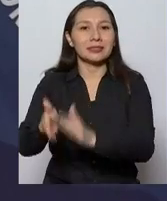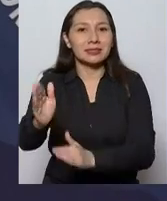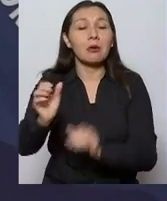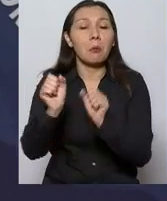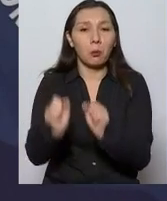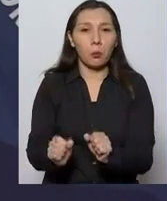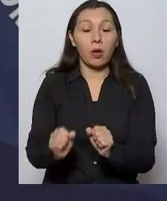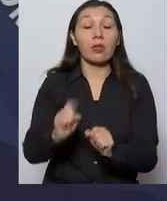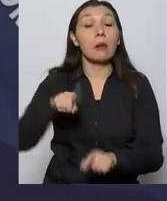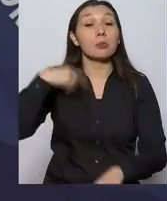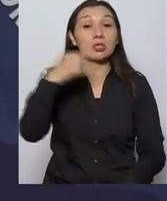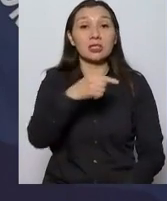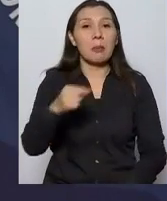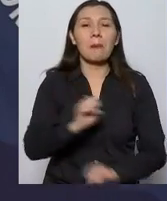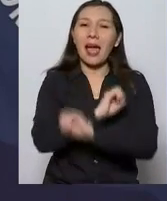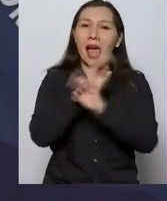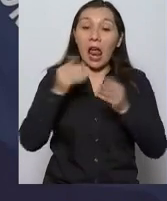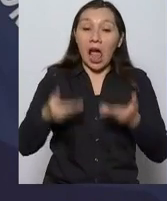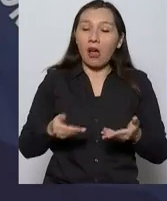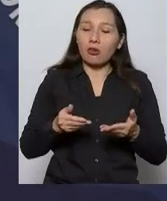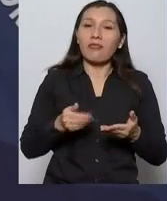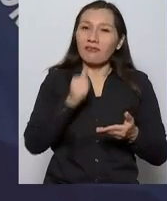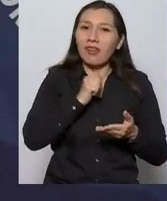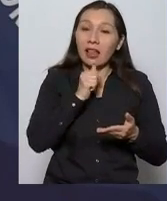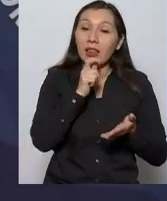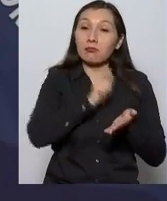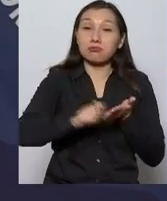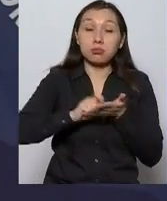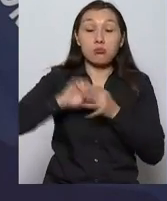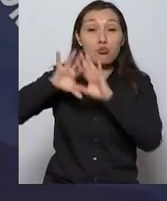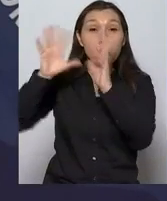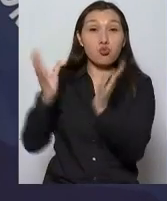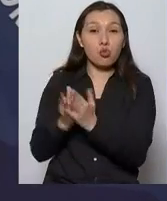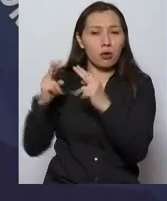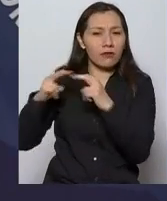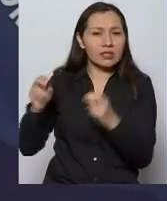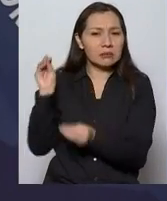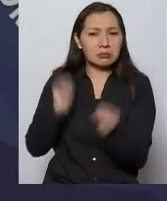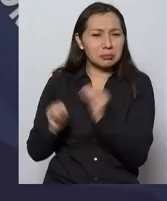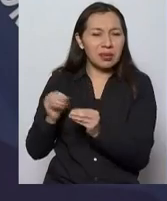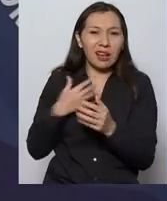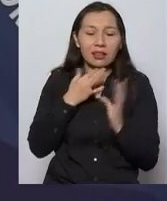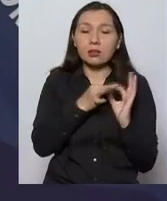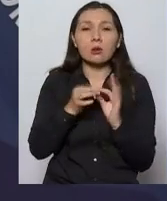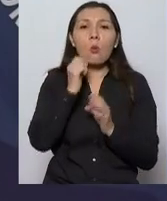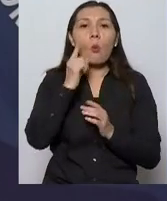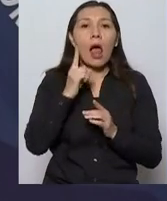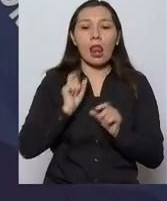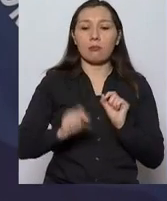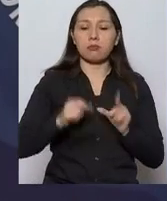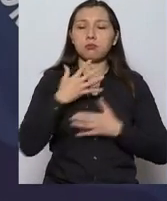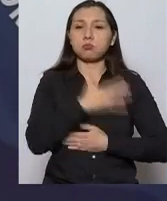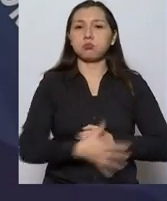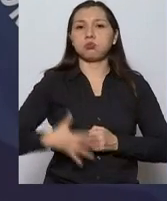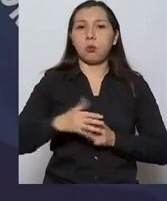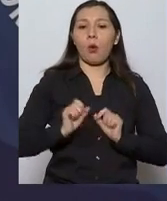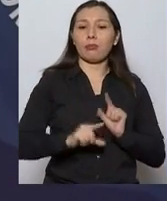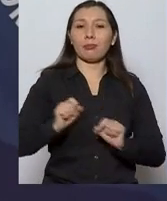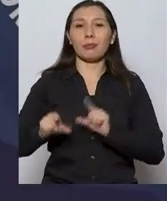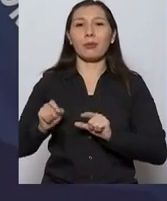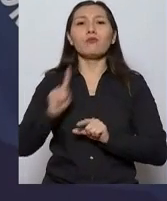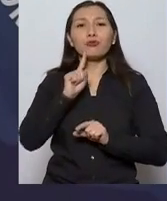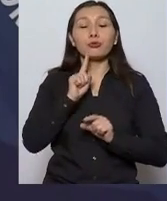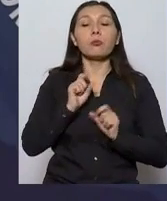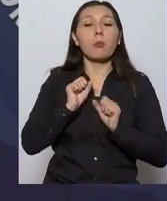que la próxima semana esto va a estar mucho más claro en la literatura mundial, cuál es el nivel de anticuerpo y de inmunidad que